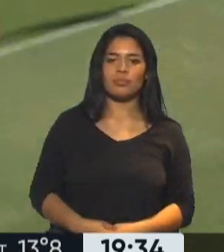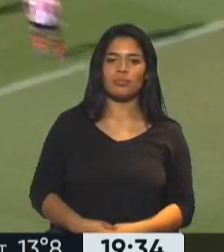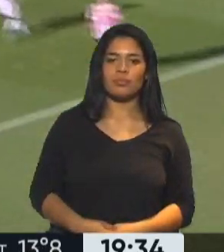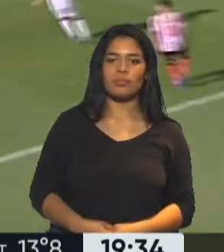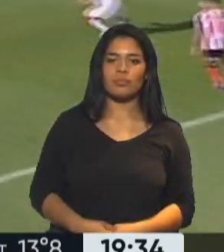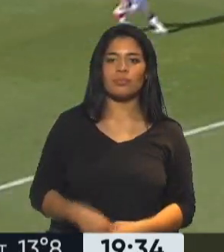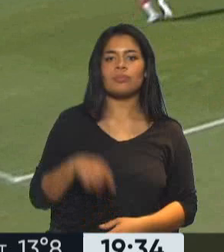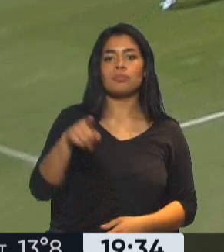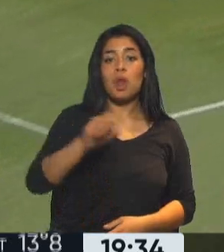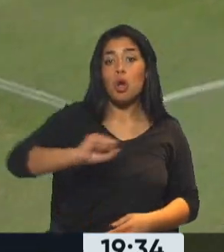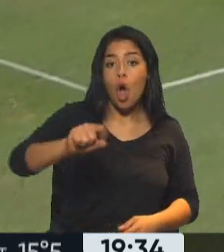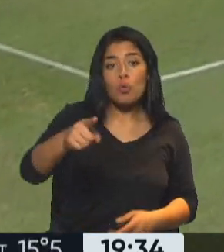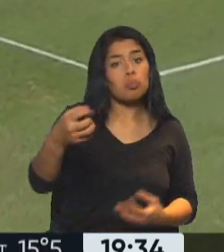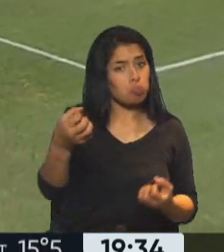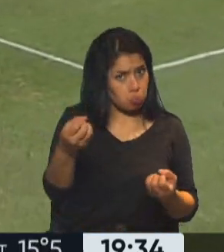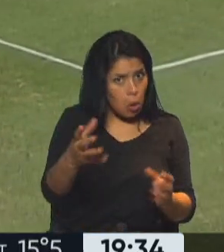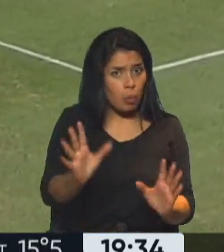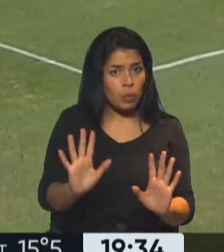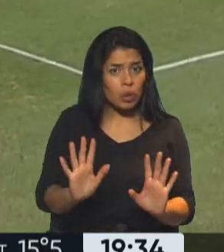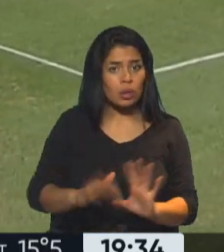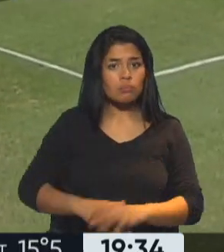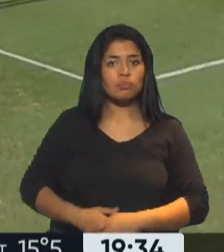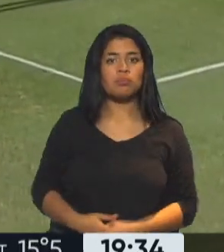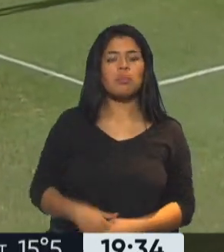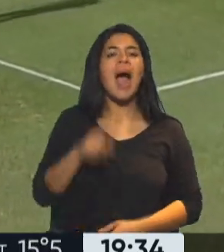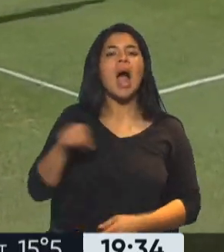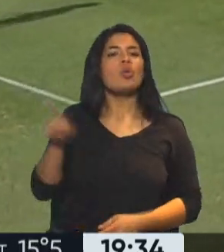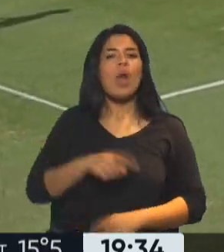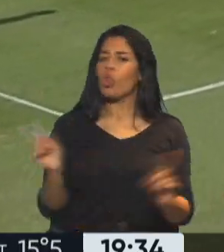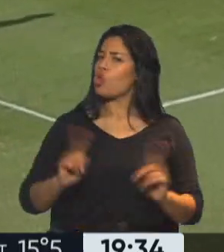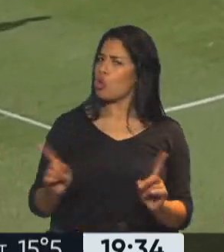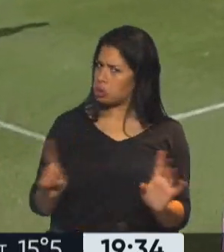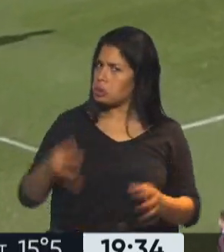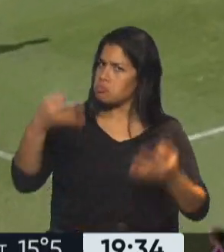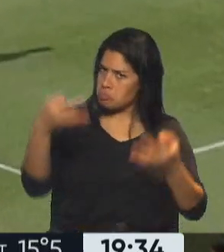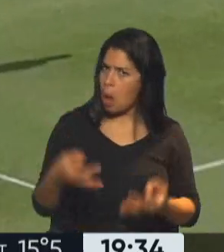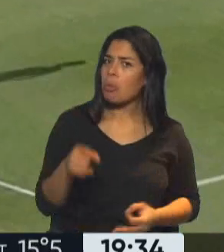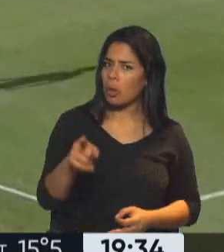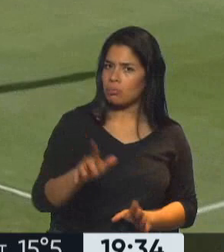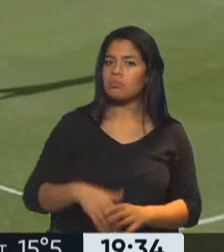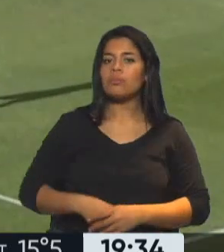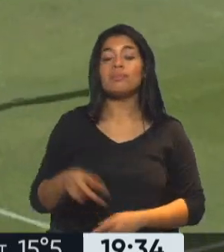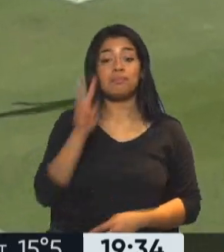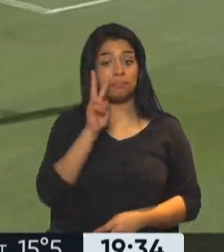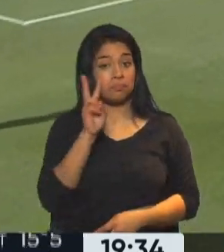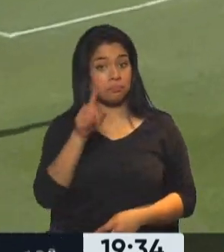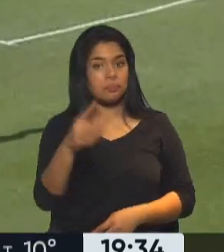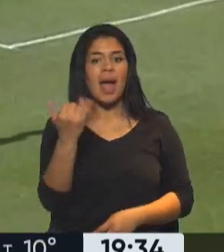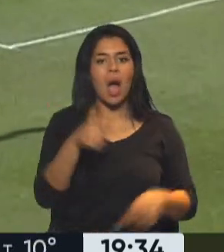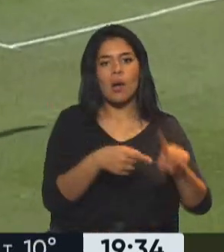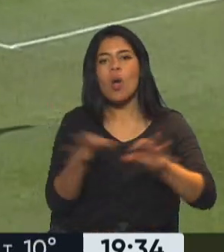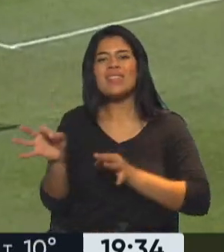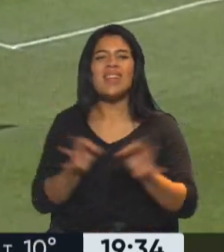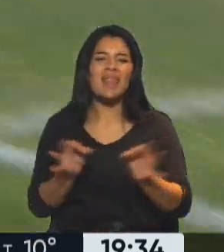Este es válido, el de Bandiera. Un lindo gol, ¿eh? Fíjense cómo engancha y le cruza a